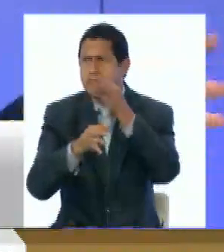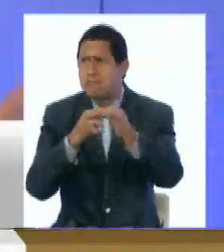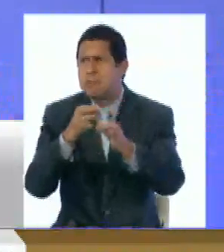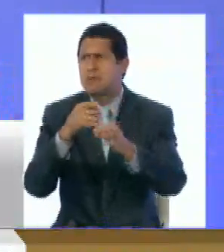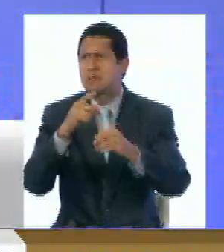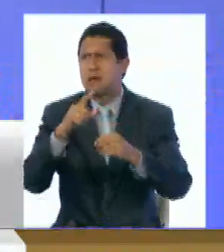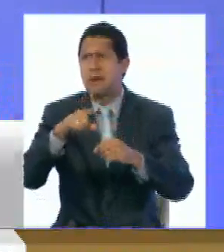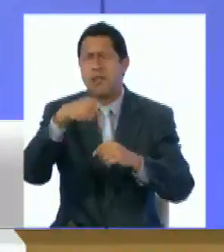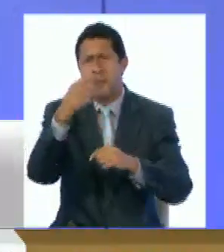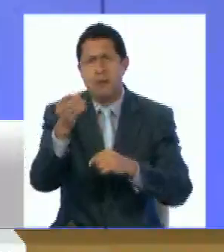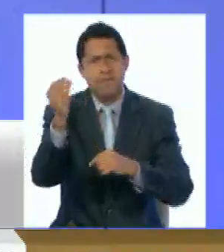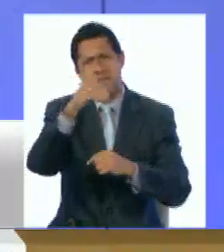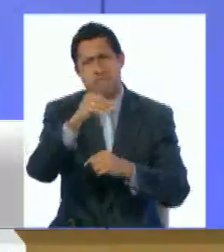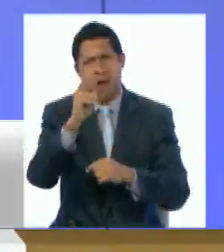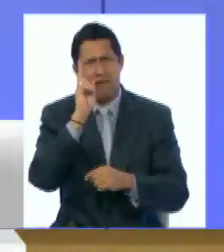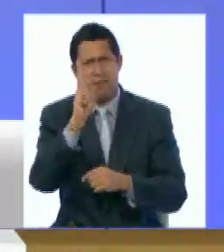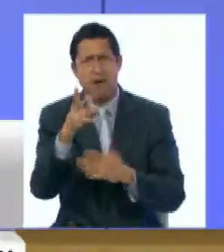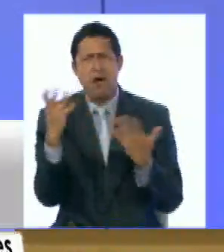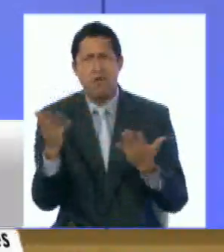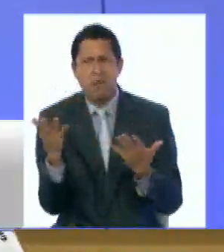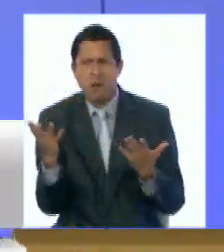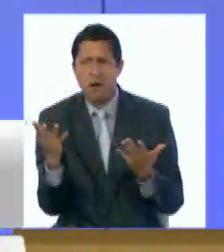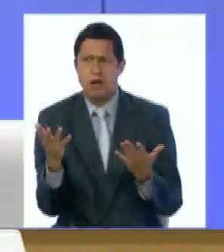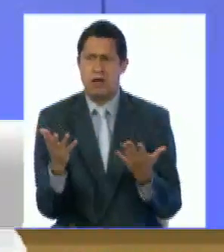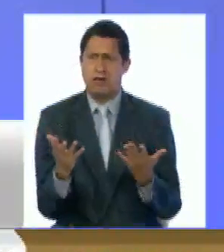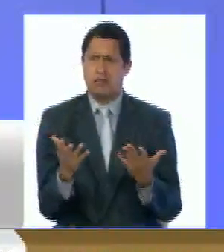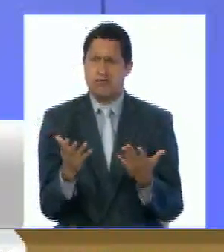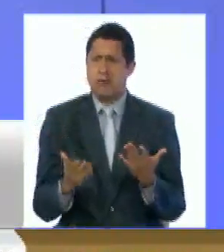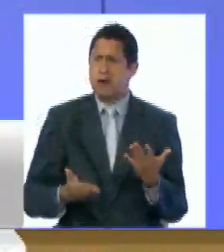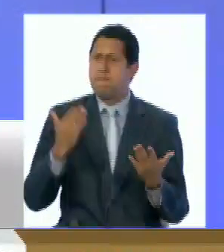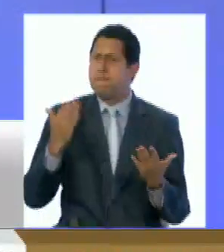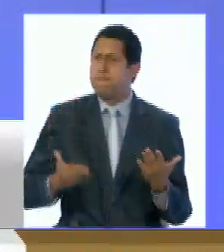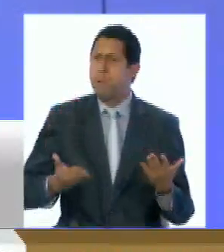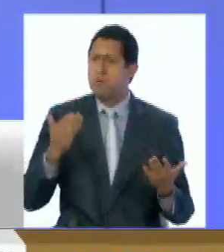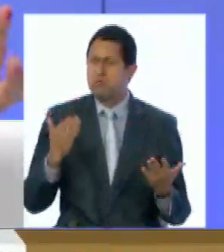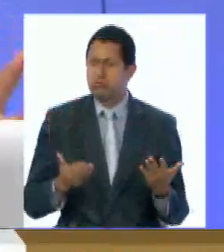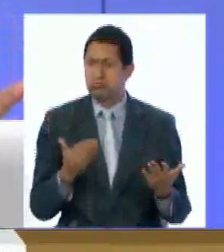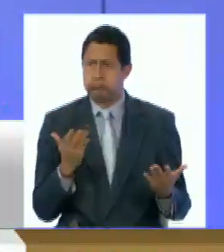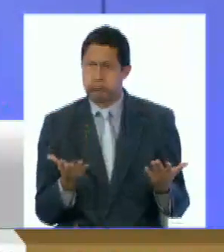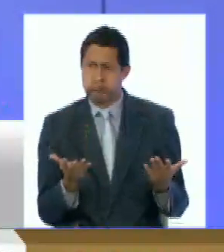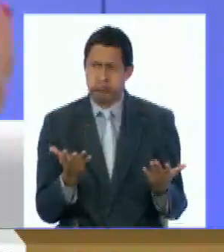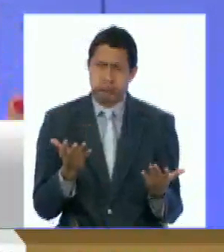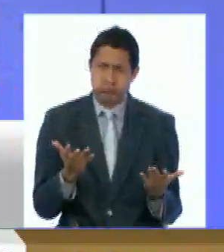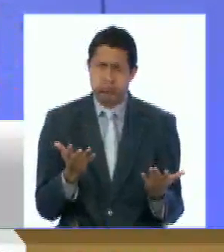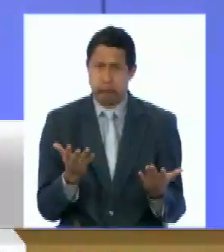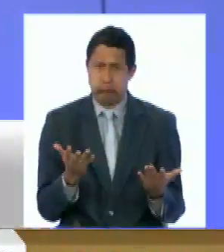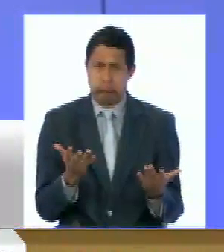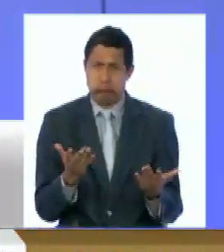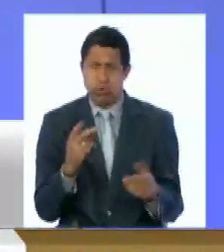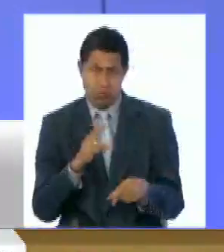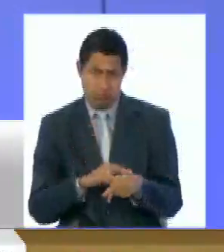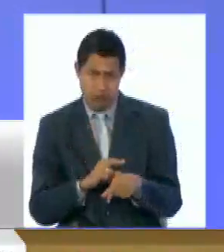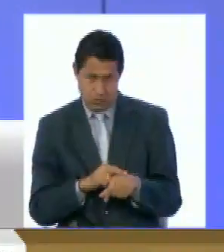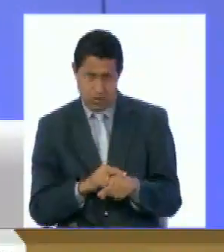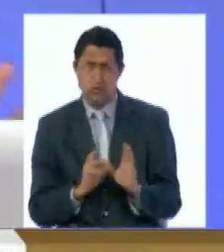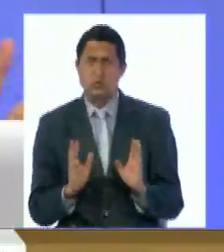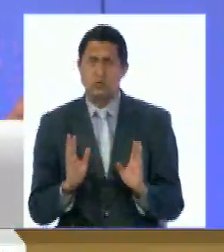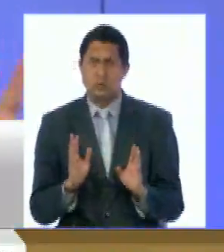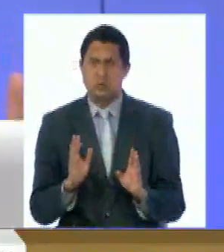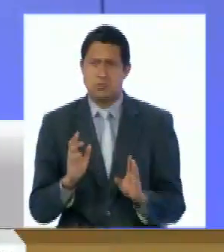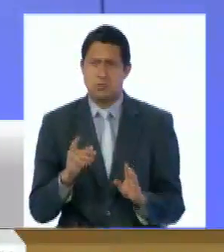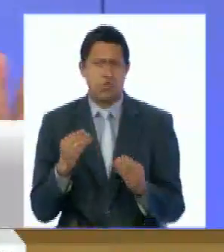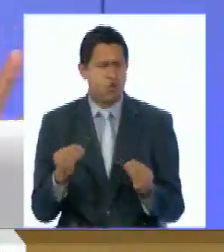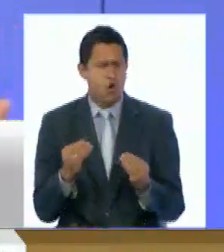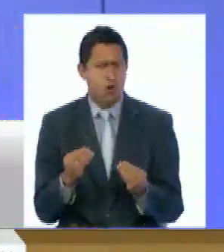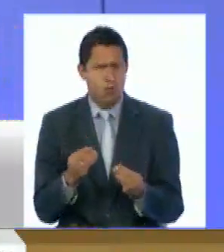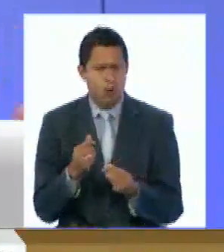parte y al completarla queremos ver la parte de la importancia pues de la parte de la médica en este caso y cómo